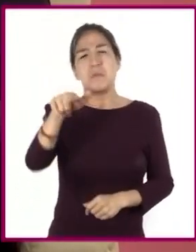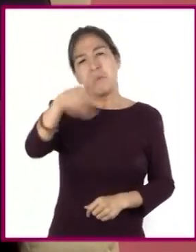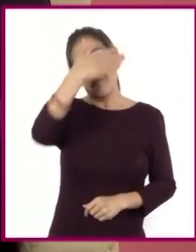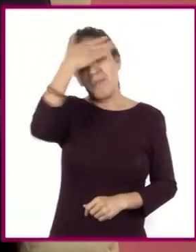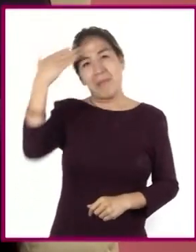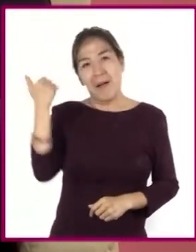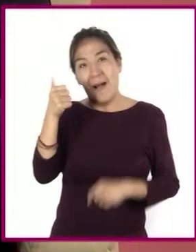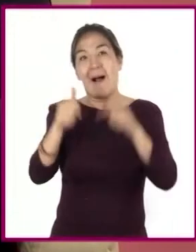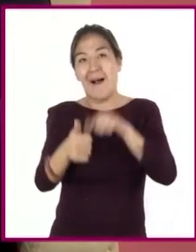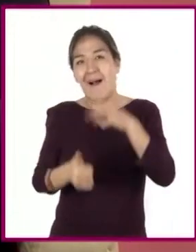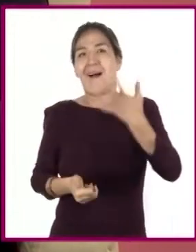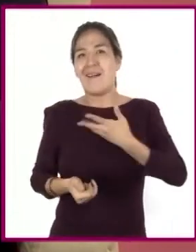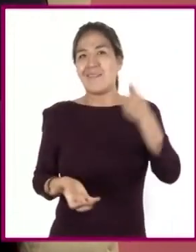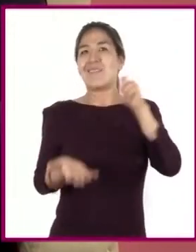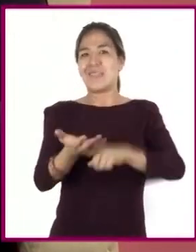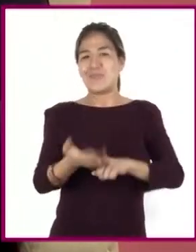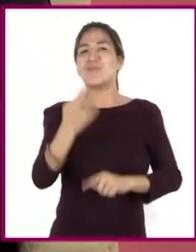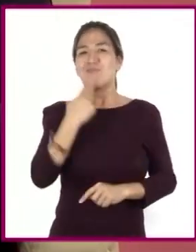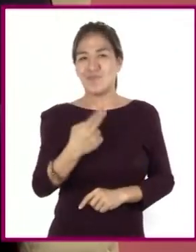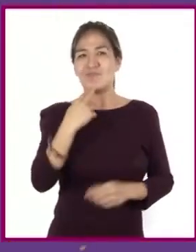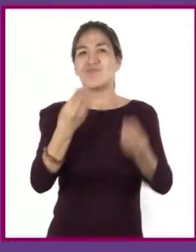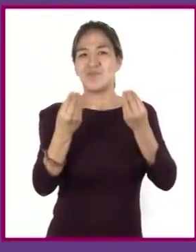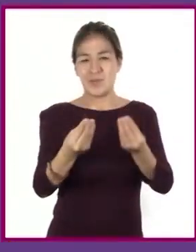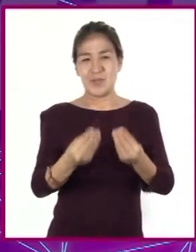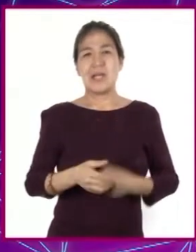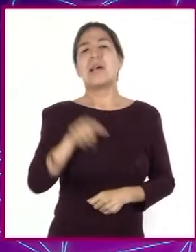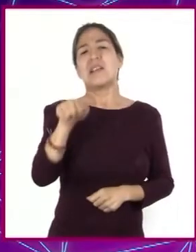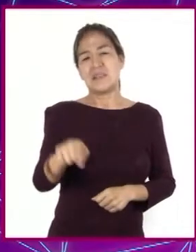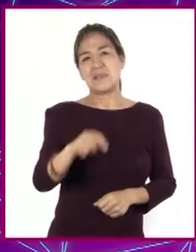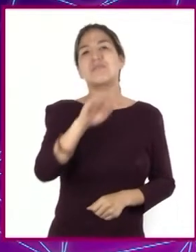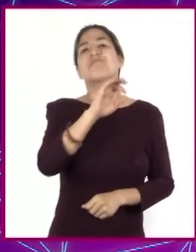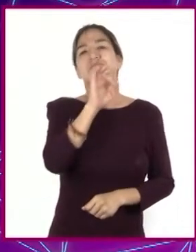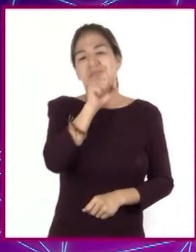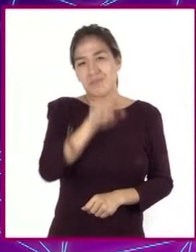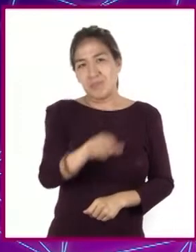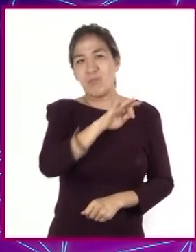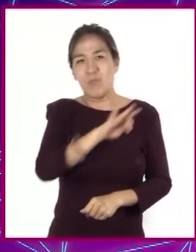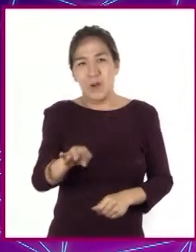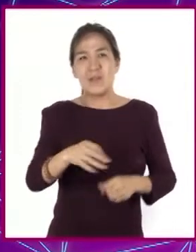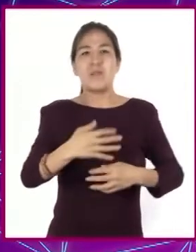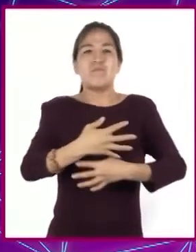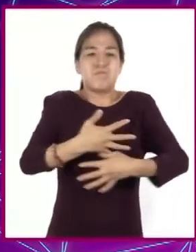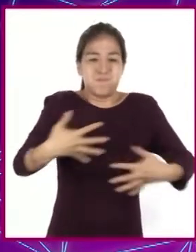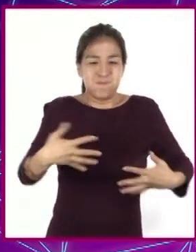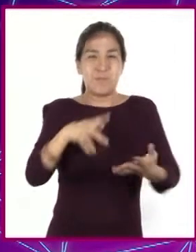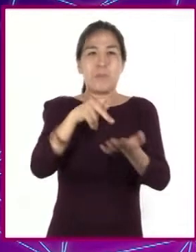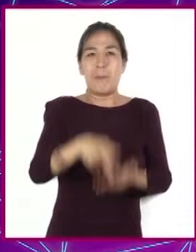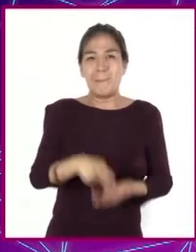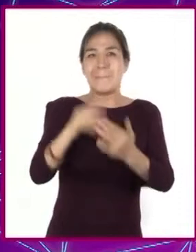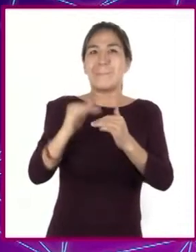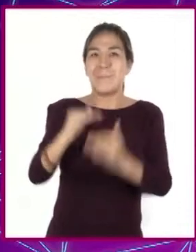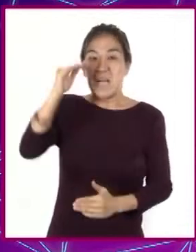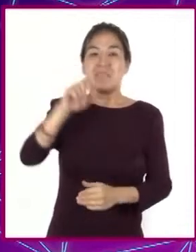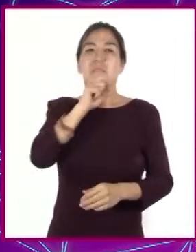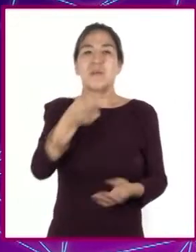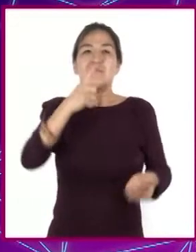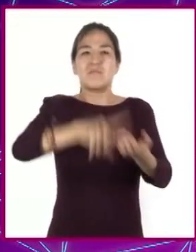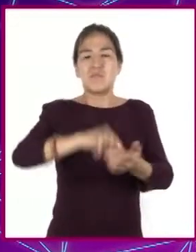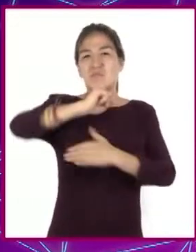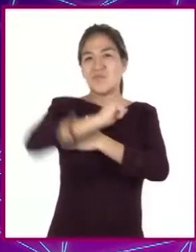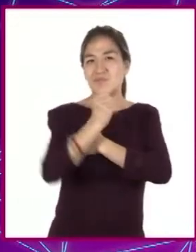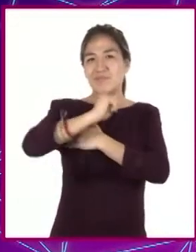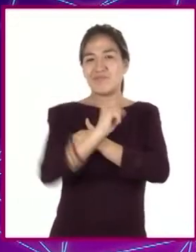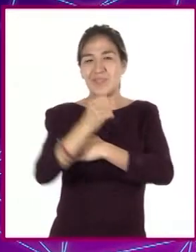Entonces, el consumo excesivo, pues puede llevar al sobrepeso, a la obesidad o a la acumulación de grasas en la sangre